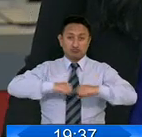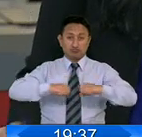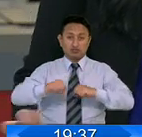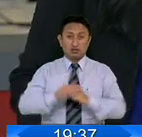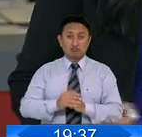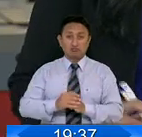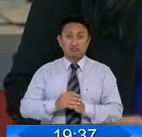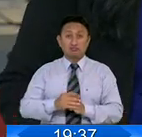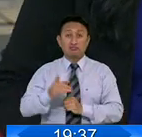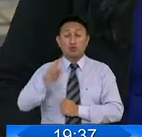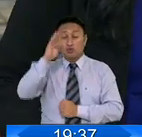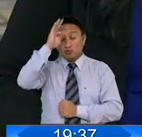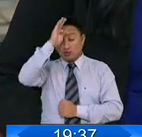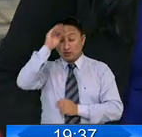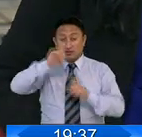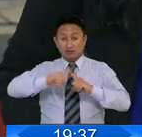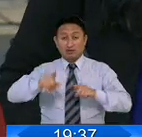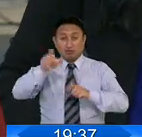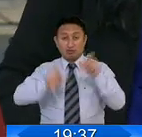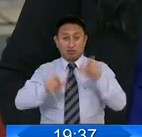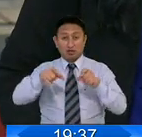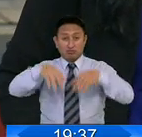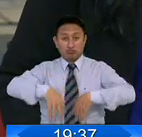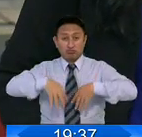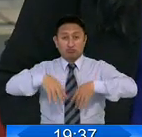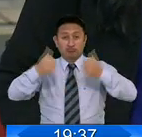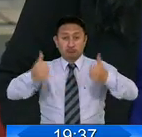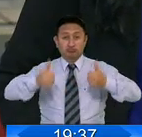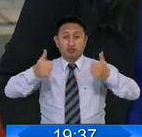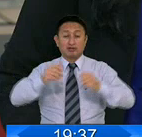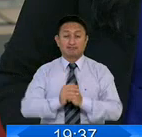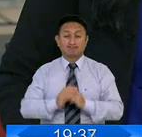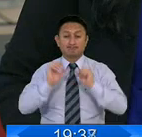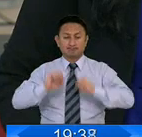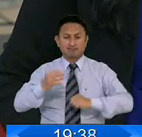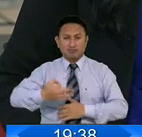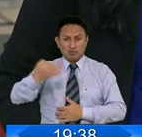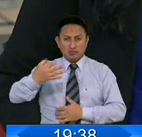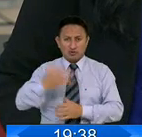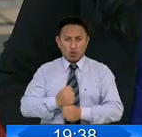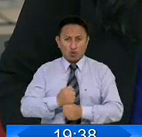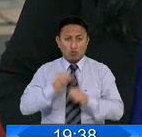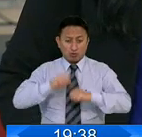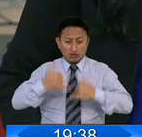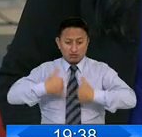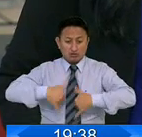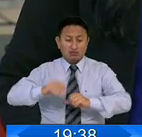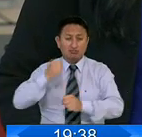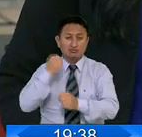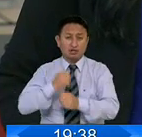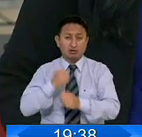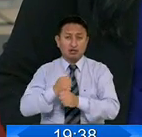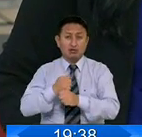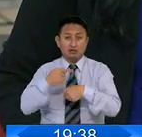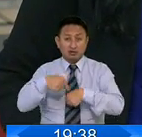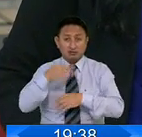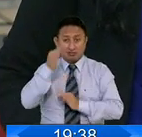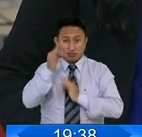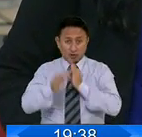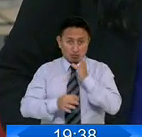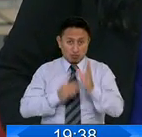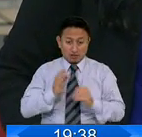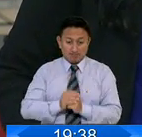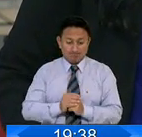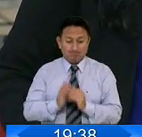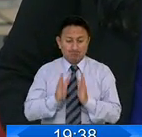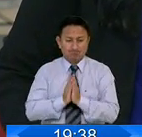de varios hospitales públicos realizaron un plantón para exigir garantías para poder seguir laborando en la pandemia. Además, piden